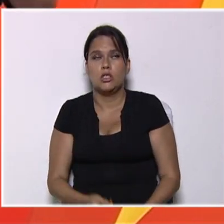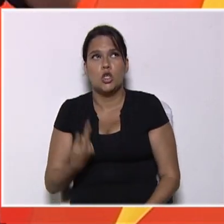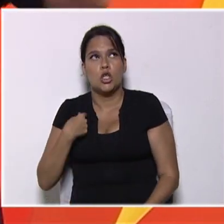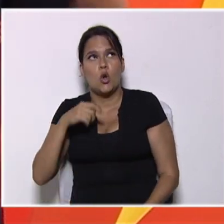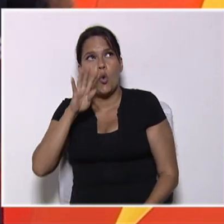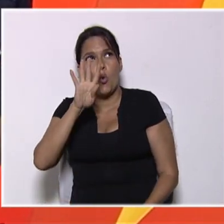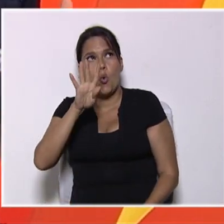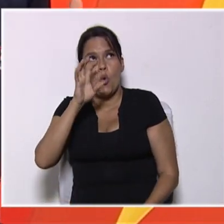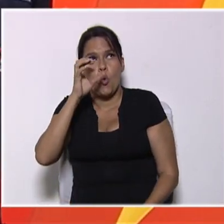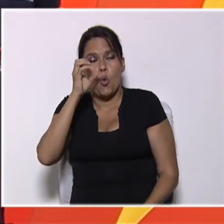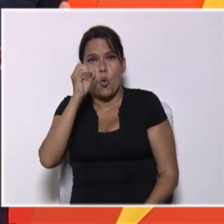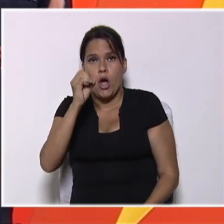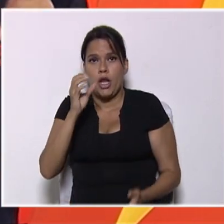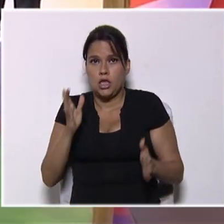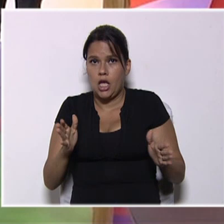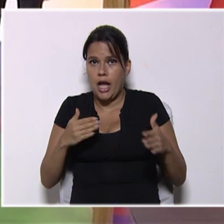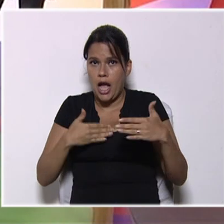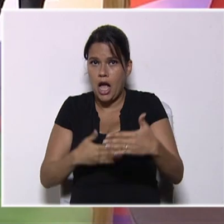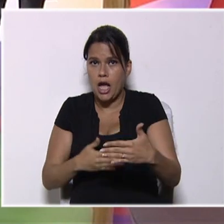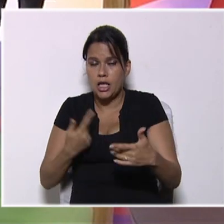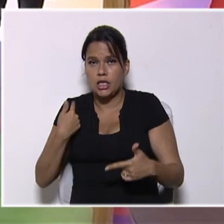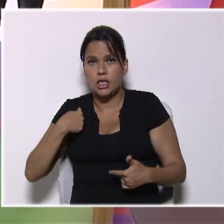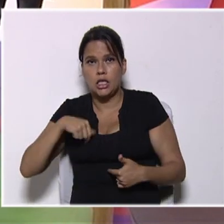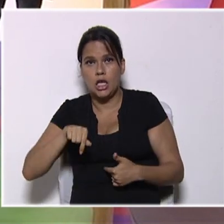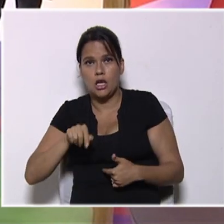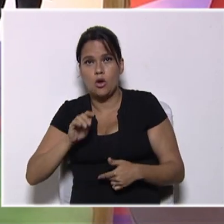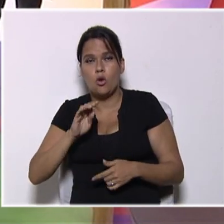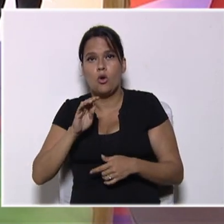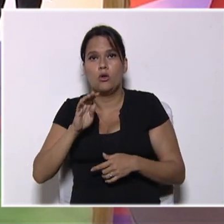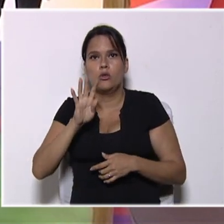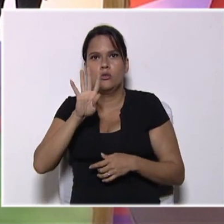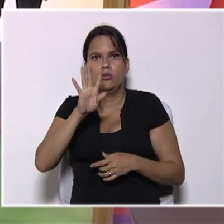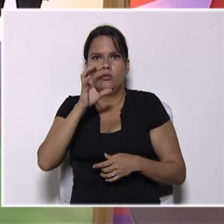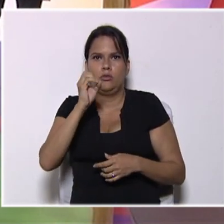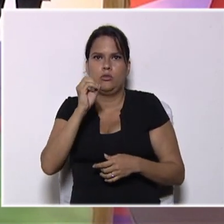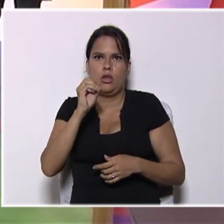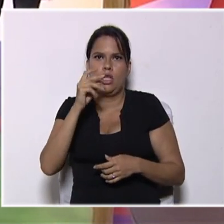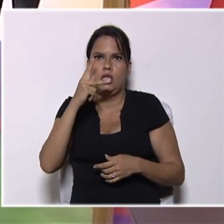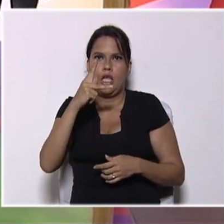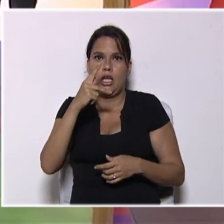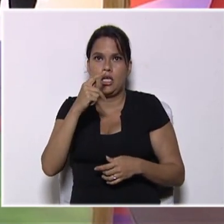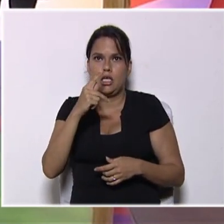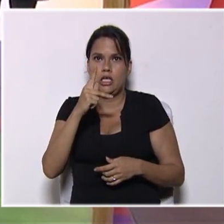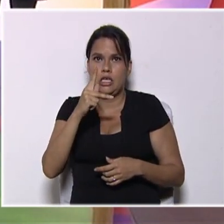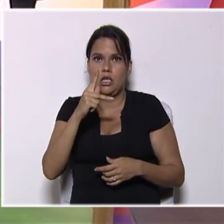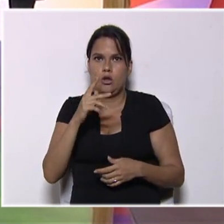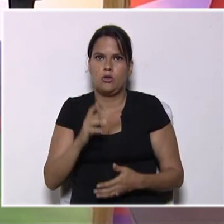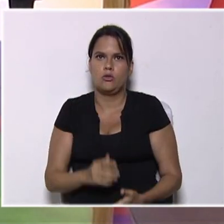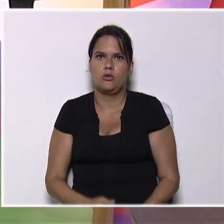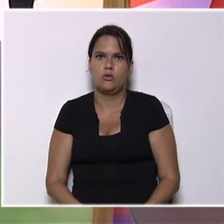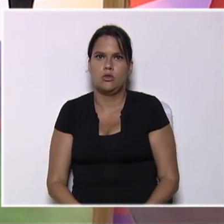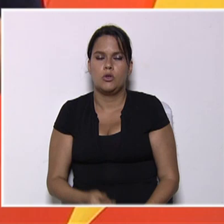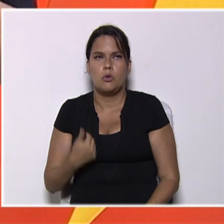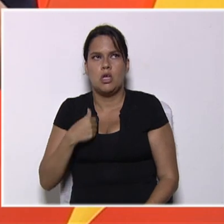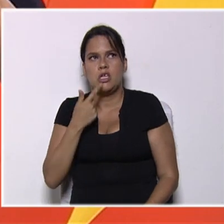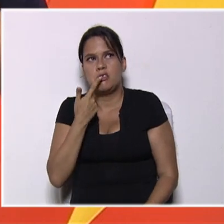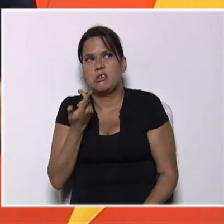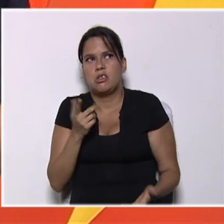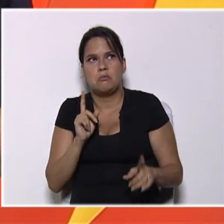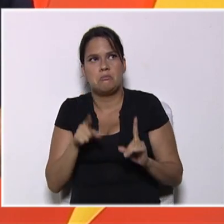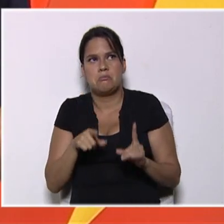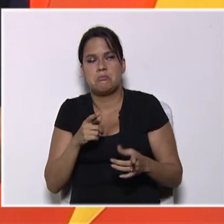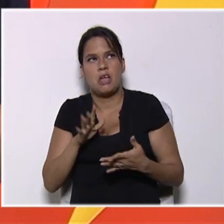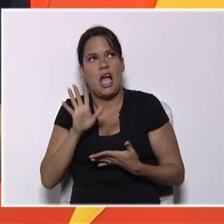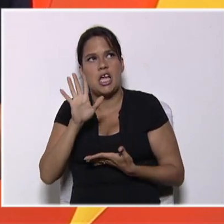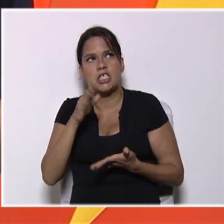club, tengo 10 kilos de cartón. Entonces, si yo puedo hacer eso con 40 kilos, voy a decir una cifra, a